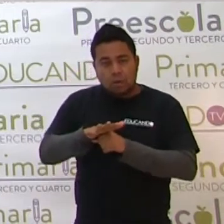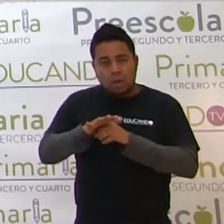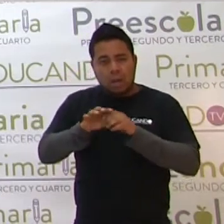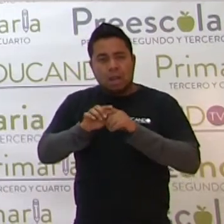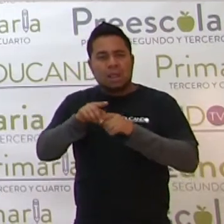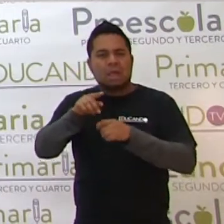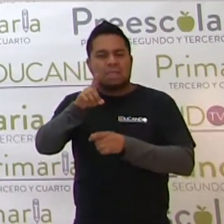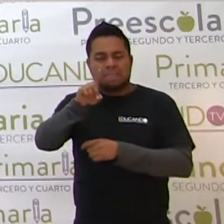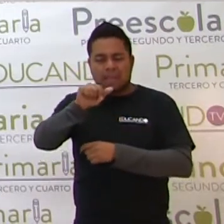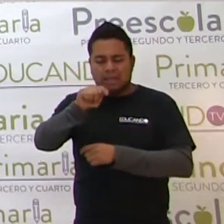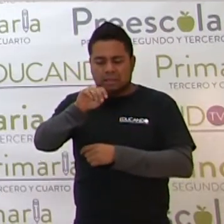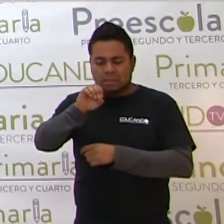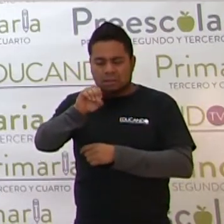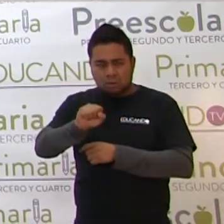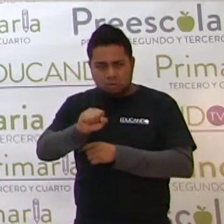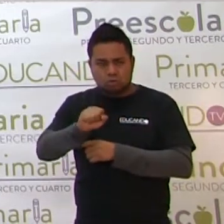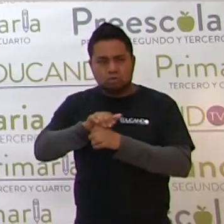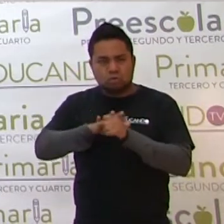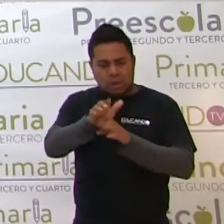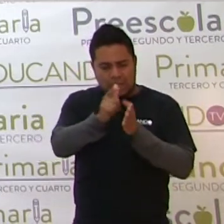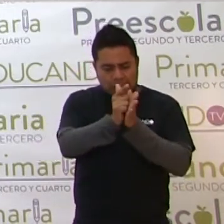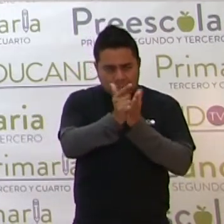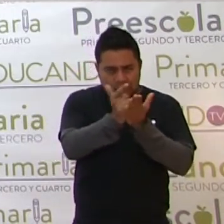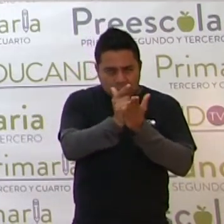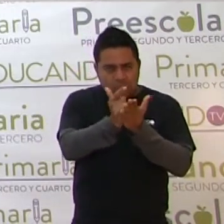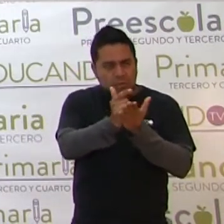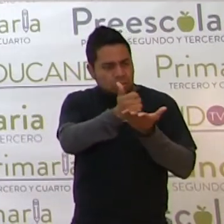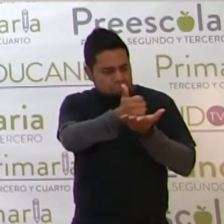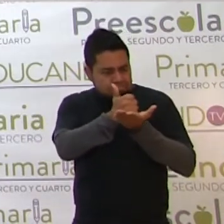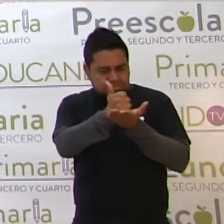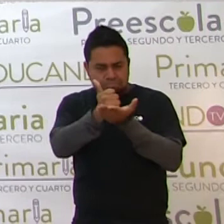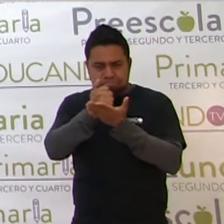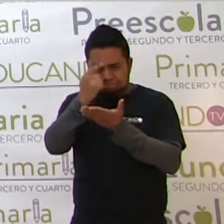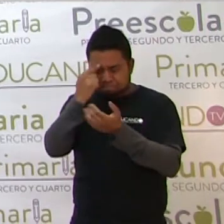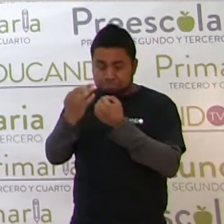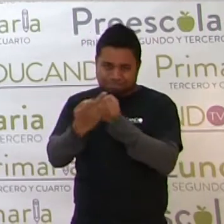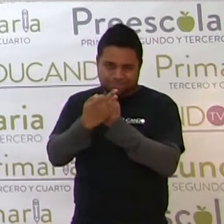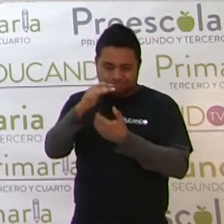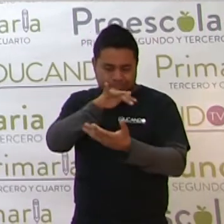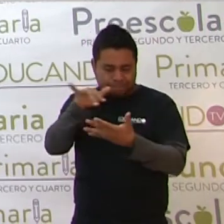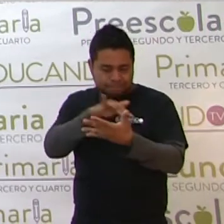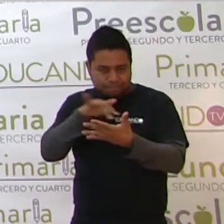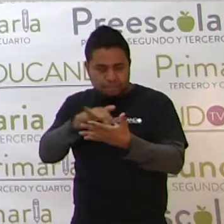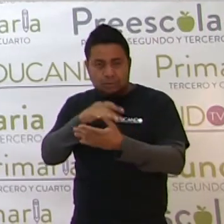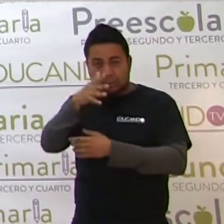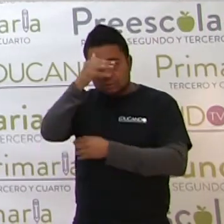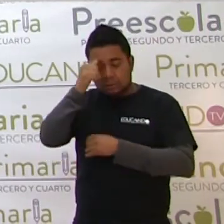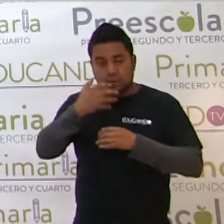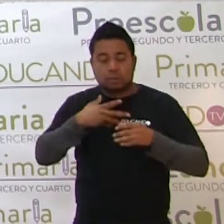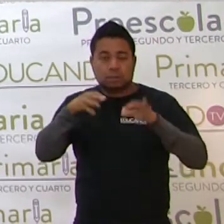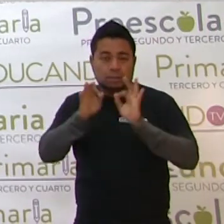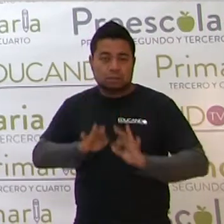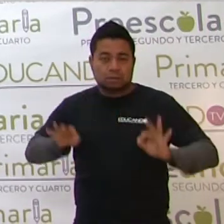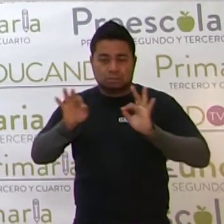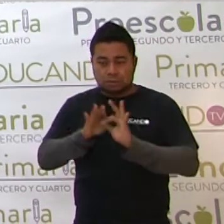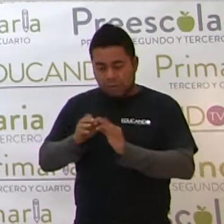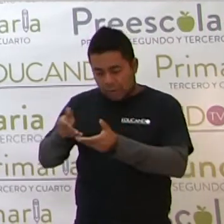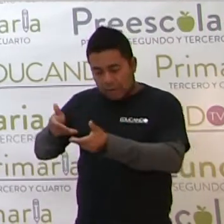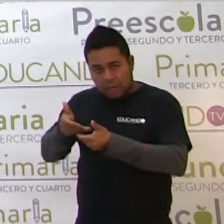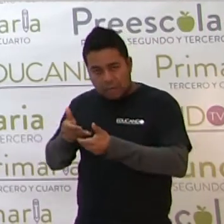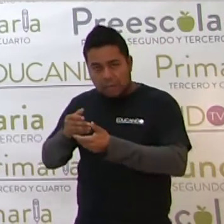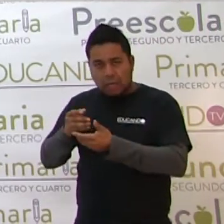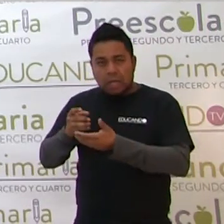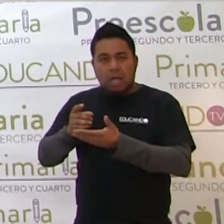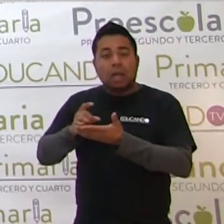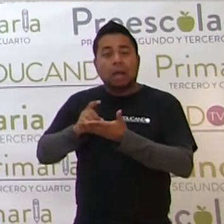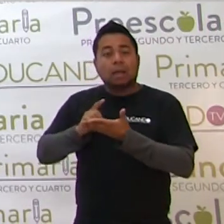datos, cuáles van a ser los libros en los que nos vamos a basar. Recuerden que es muy importante tener los diccionarios de